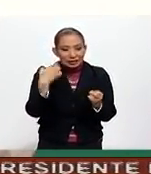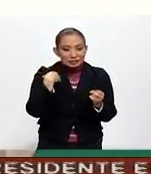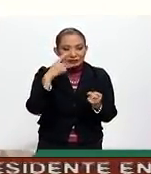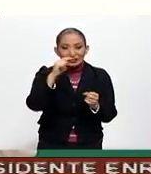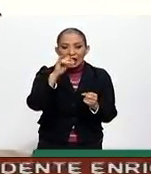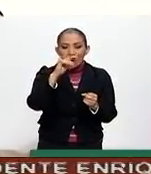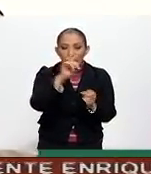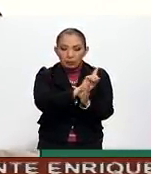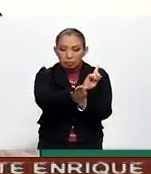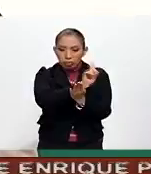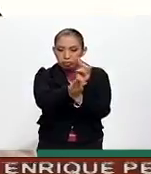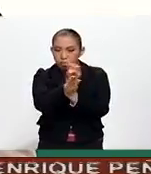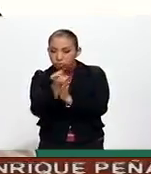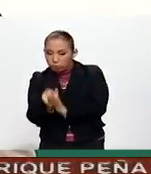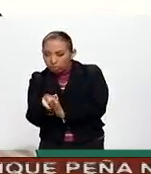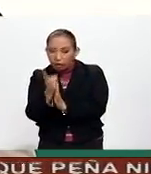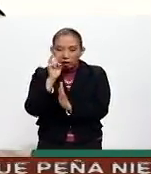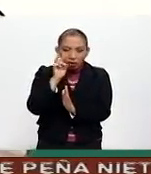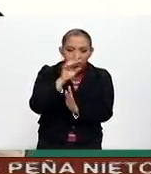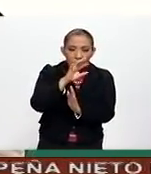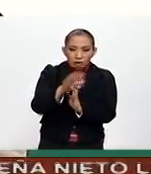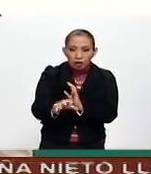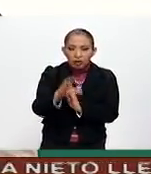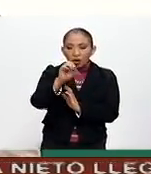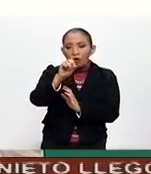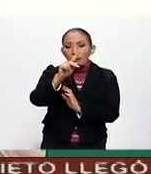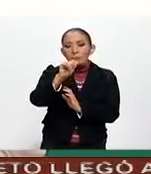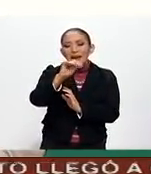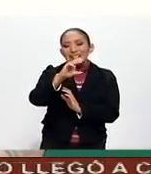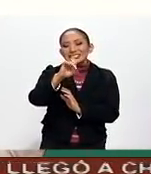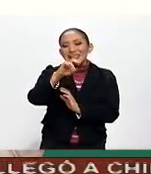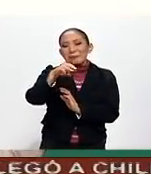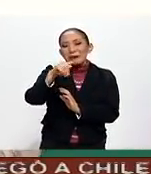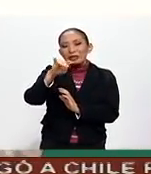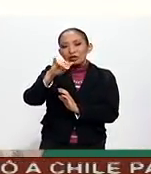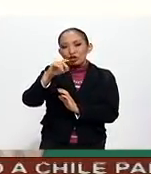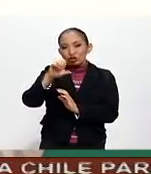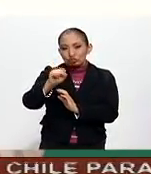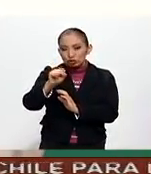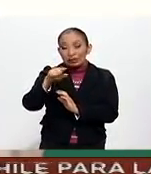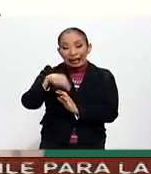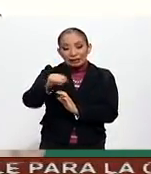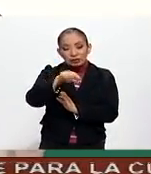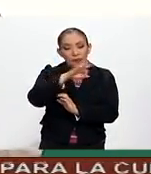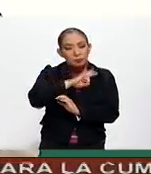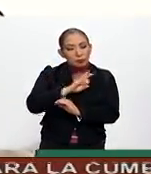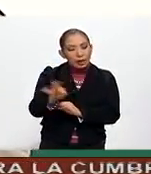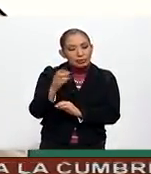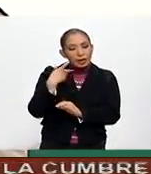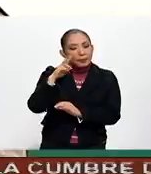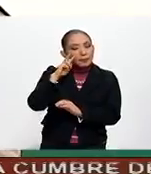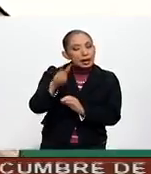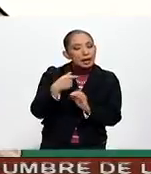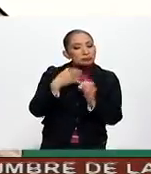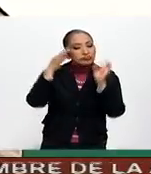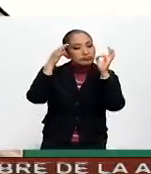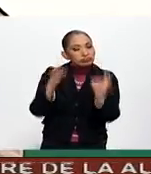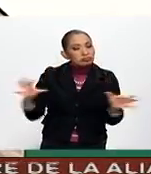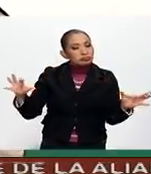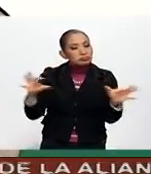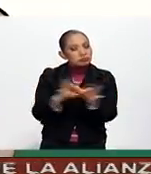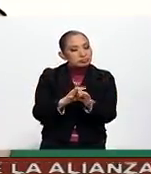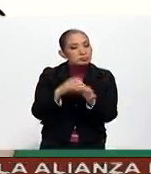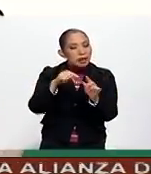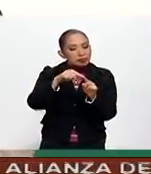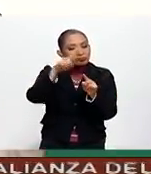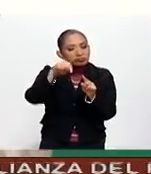los odómetros, los opacímetros, que estos provean de lecturas que sean confiables